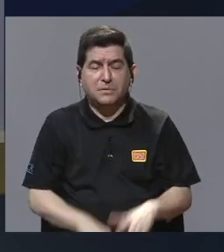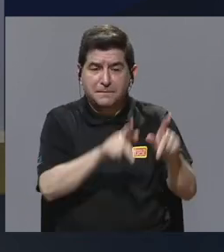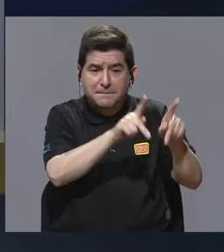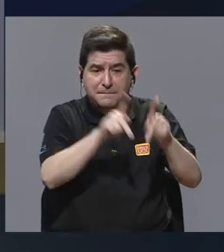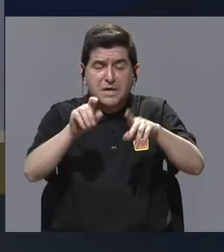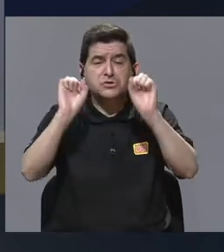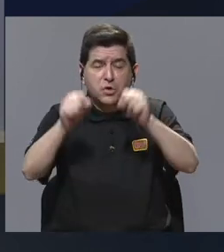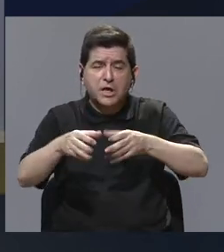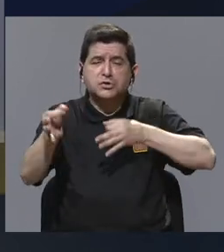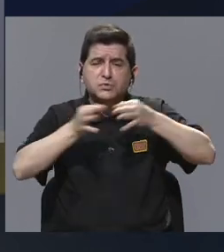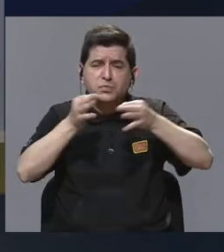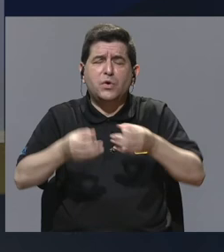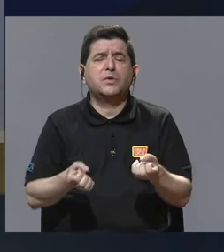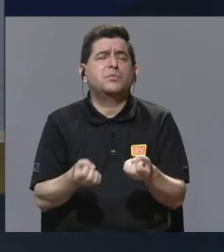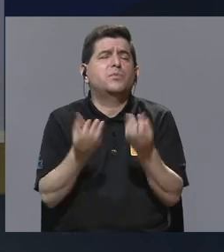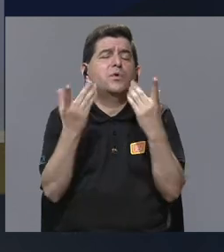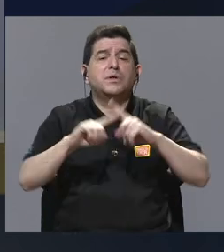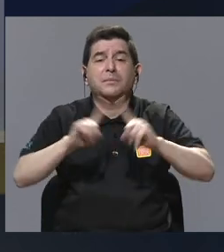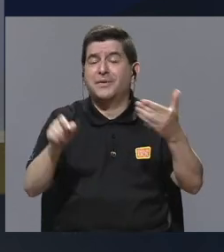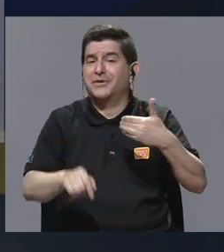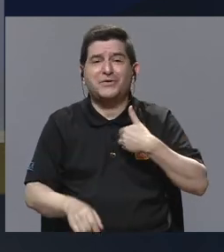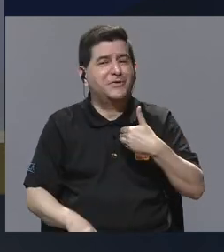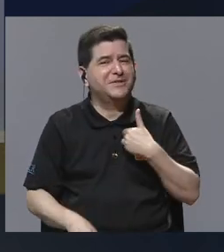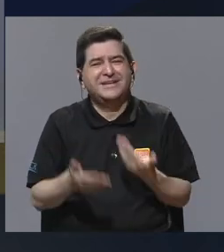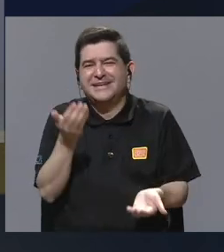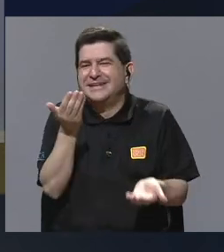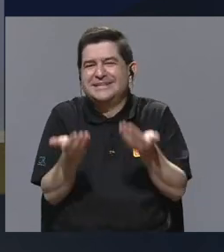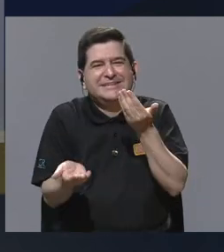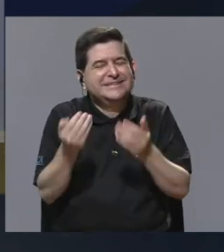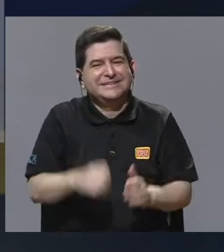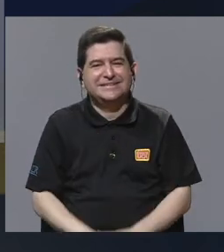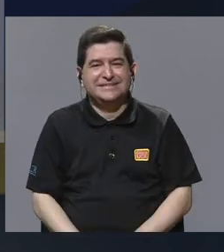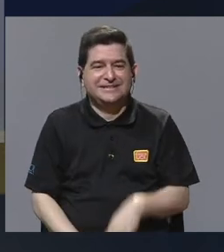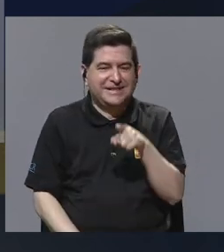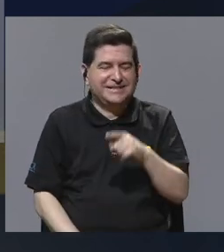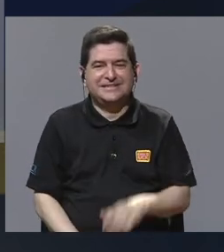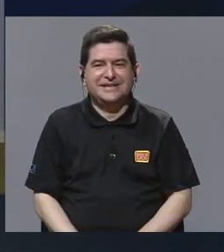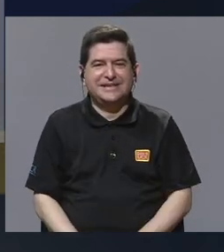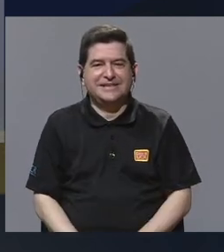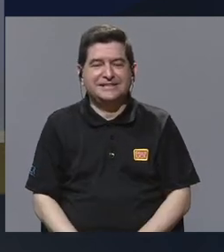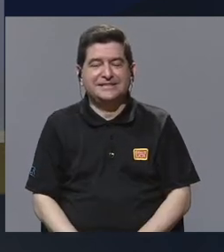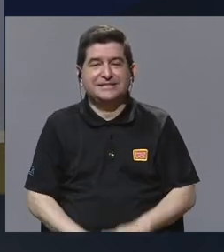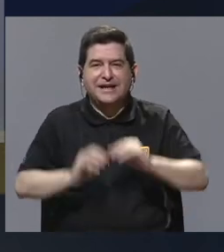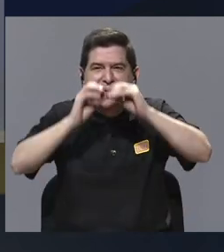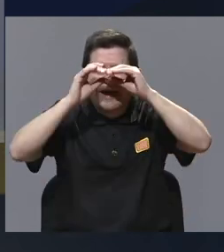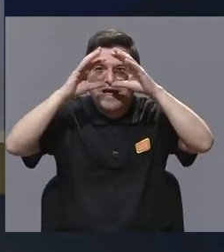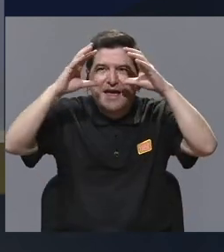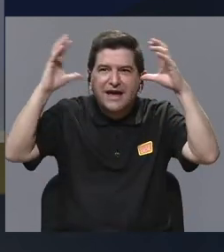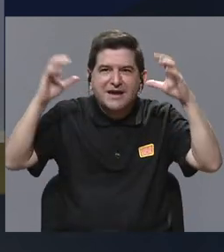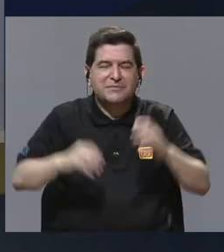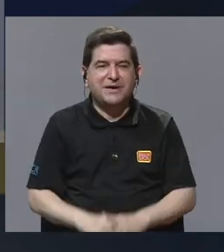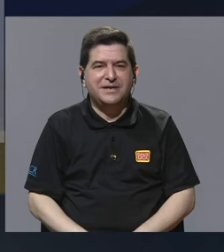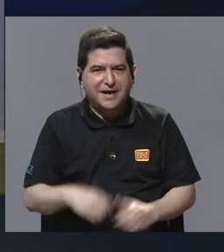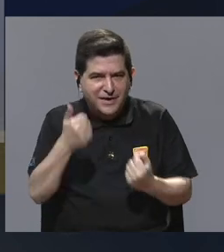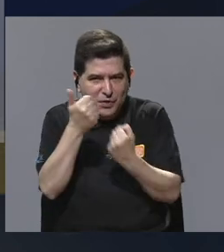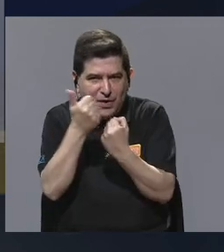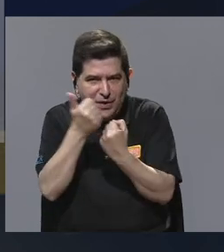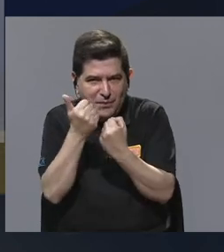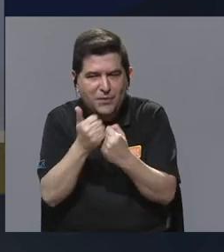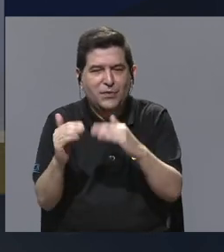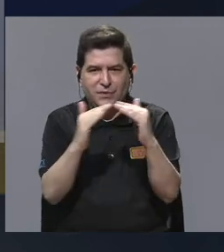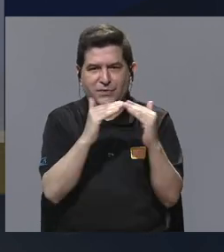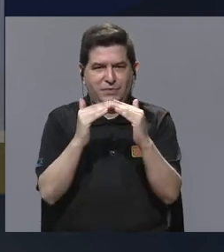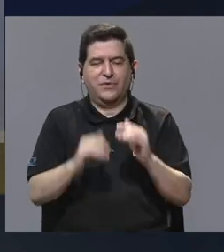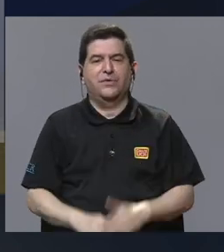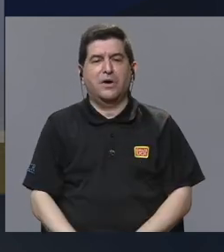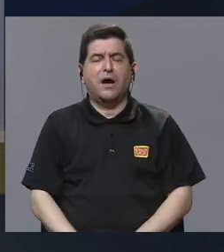explicar mil cosas, pero tal vez no tienen como ese gancho en el imaginario, aunque sea en un porcentaje pequeño de la población, que